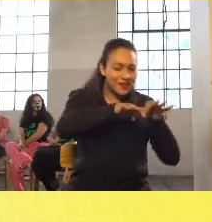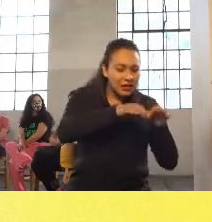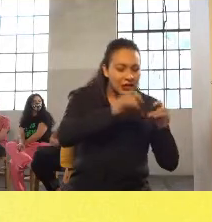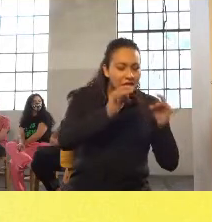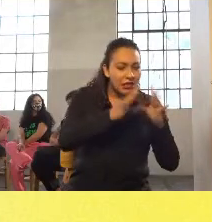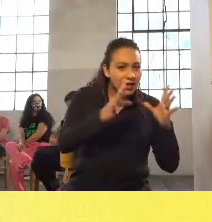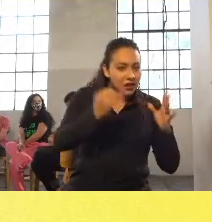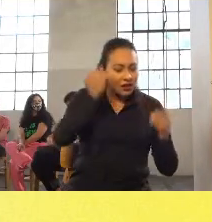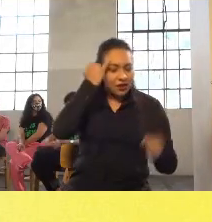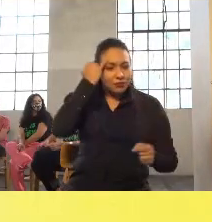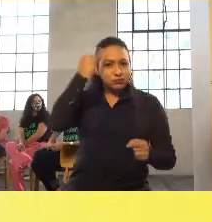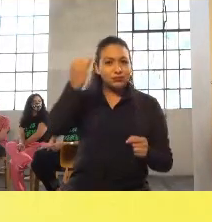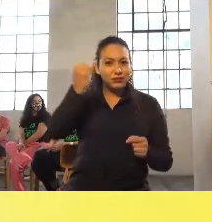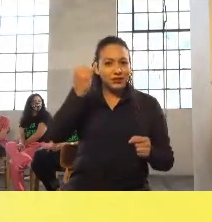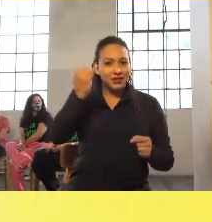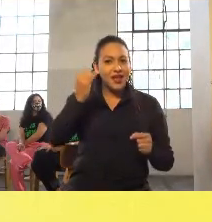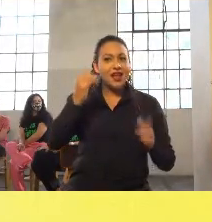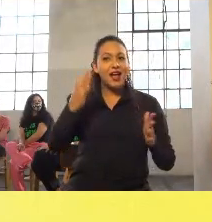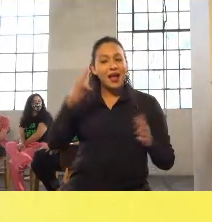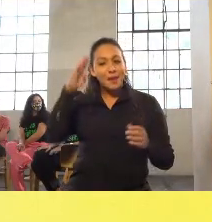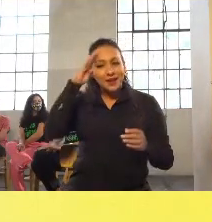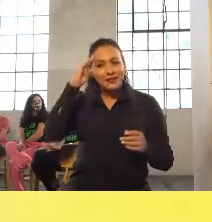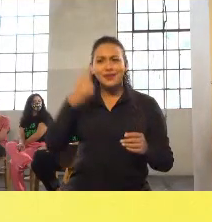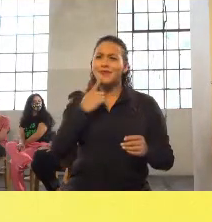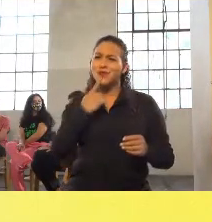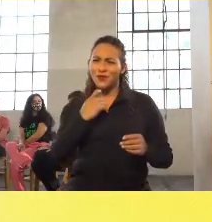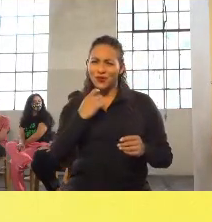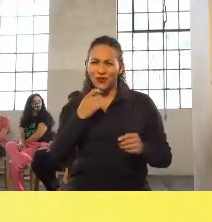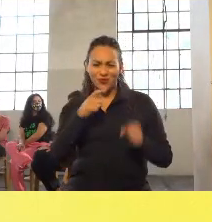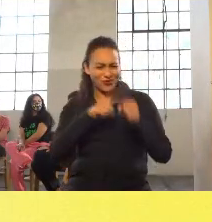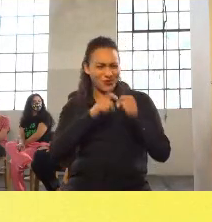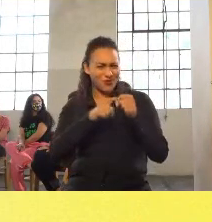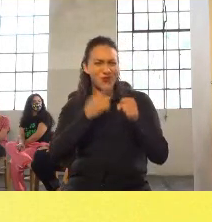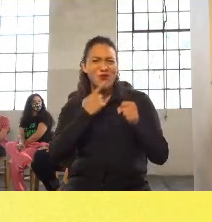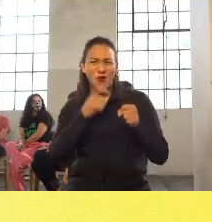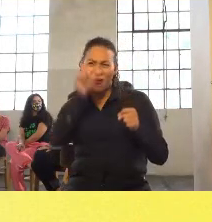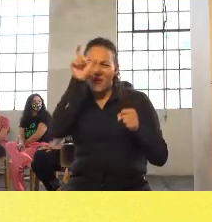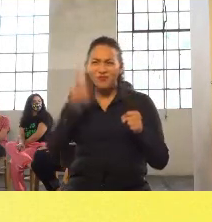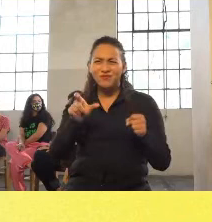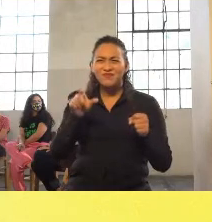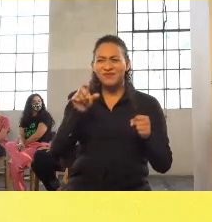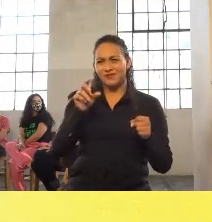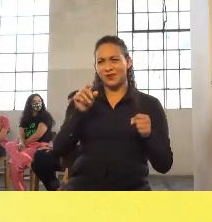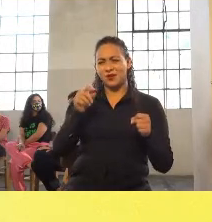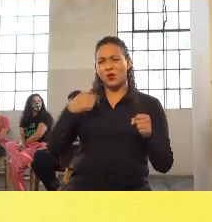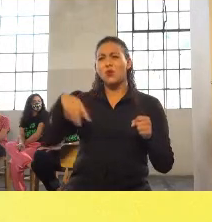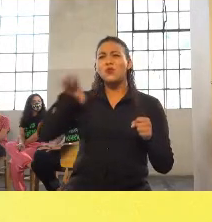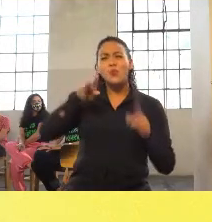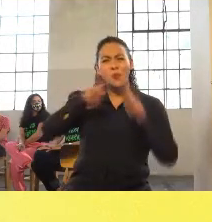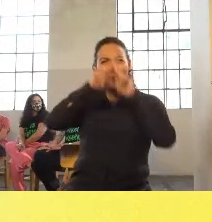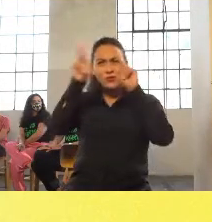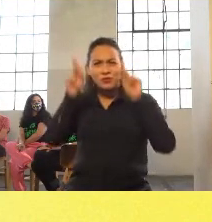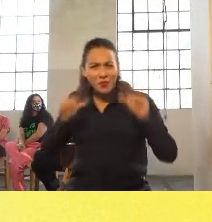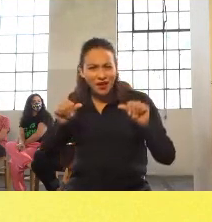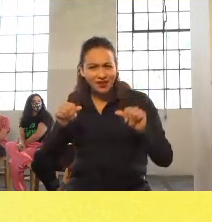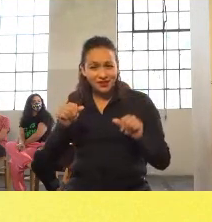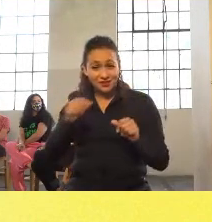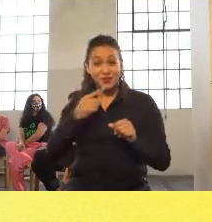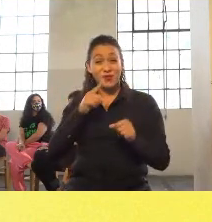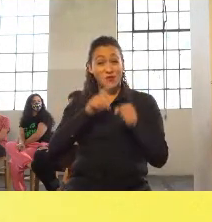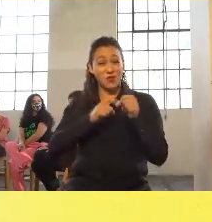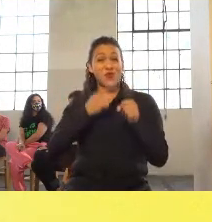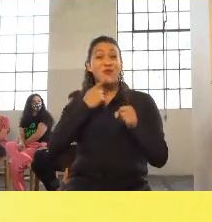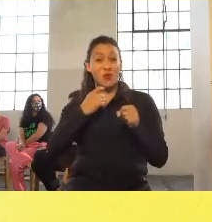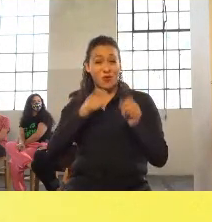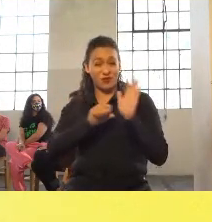Entonces se me ocurrió y dije, es que el rojo no tiene sentido, o sea, buscamos paz, buscamos el